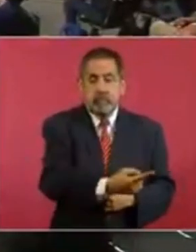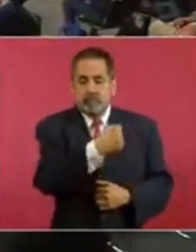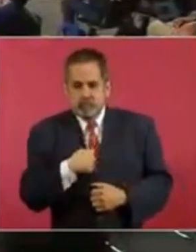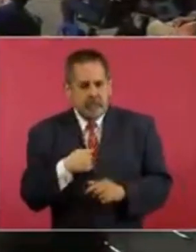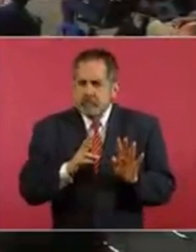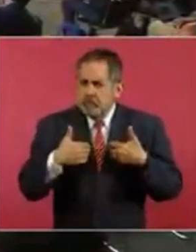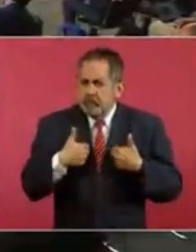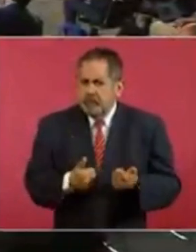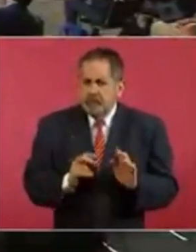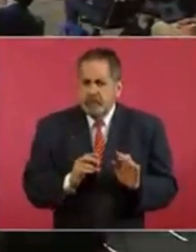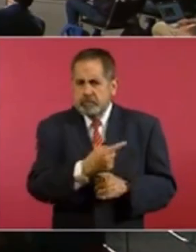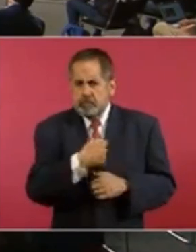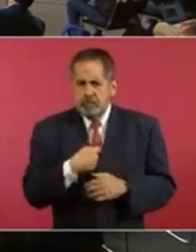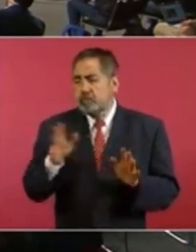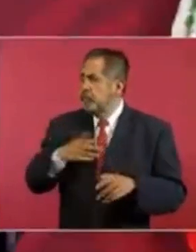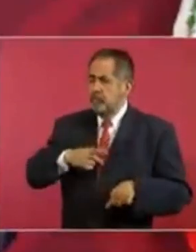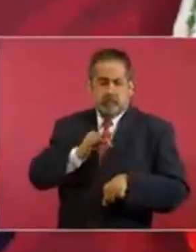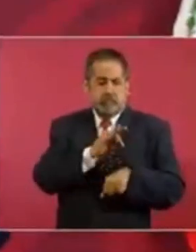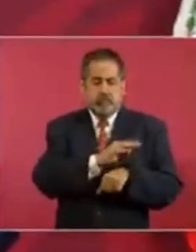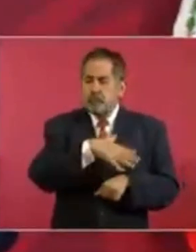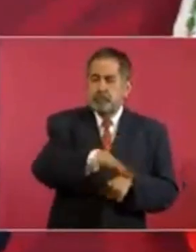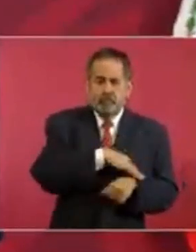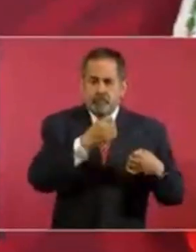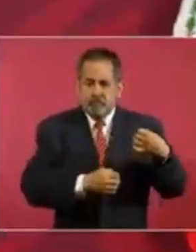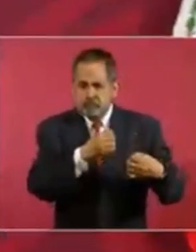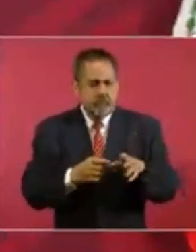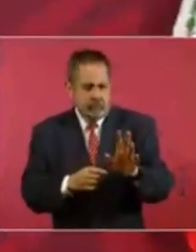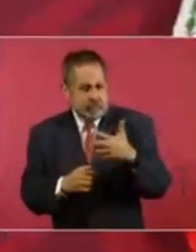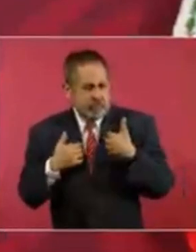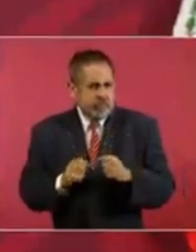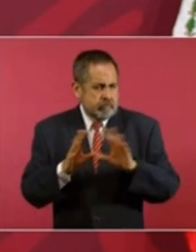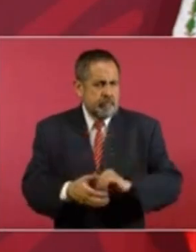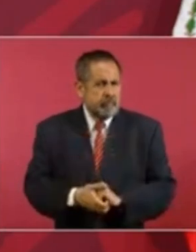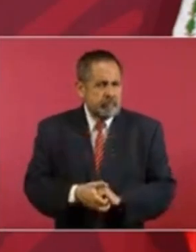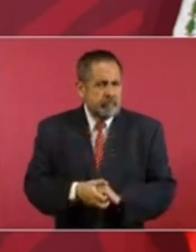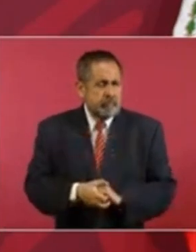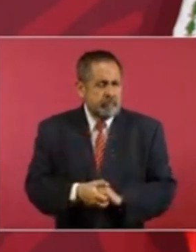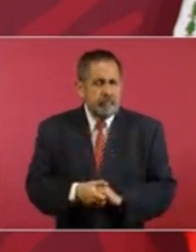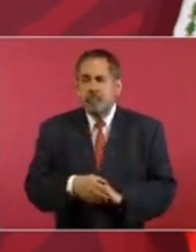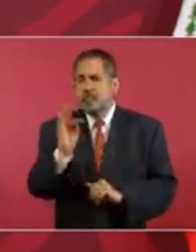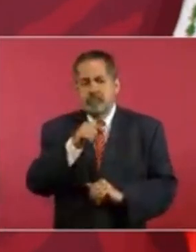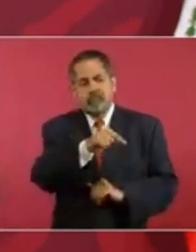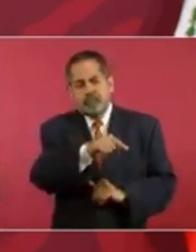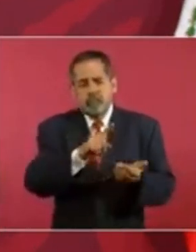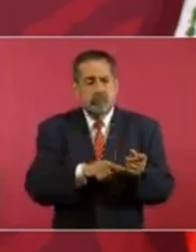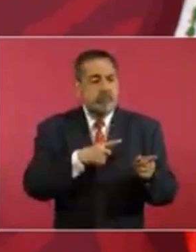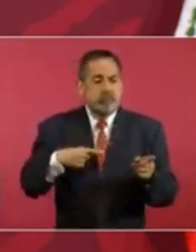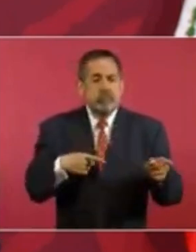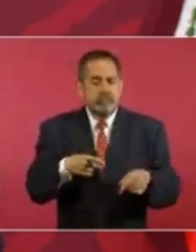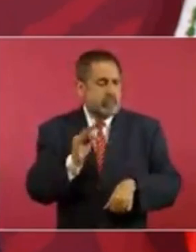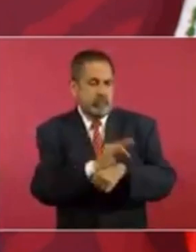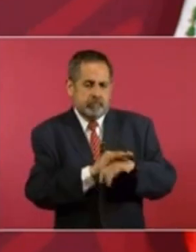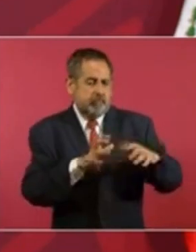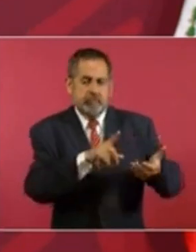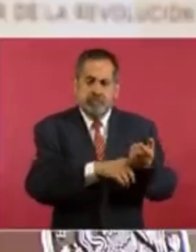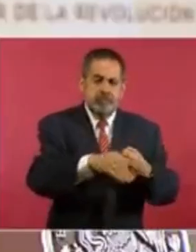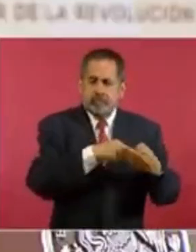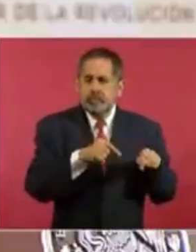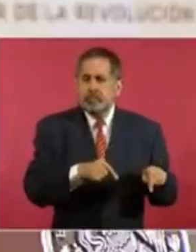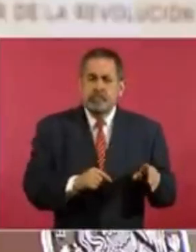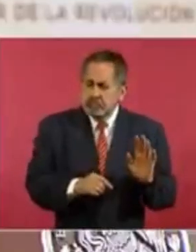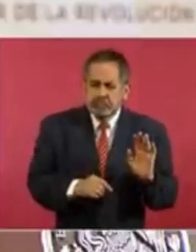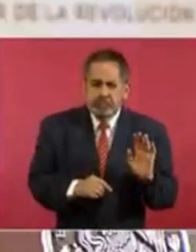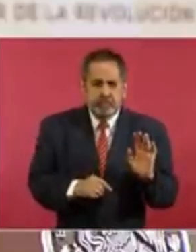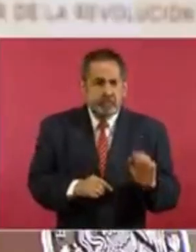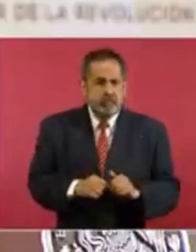y lo entiendo, de que él tiene que defender a los jueces. Sí, hay un asunto ahí que tiene que ver con la defensa